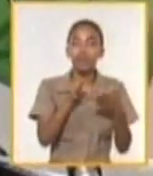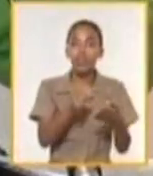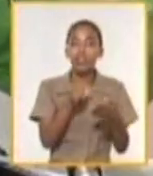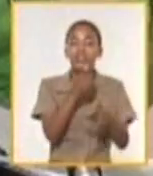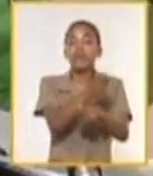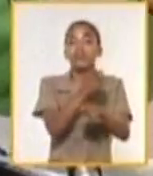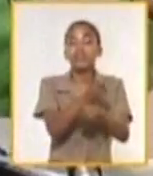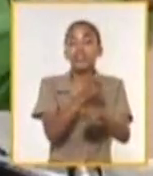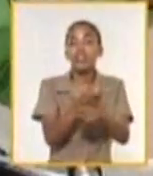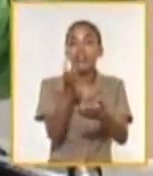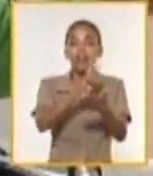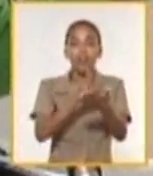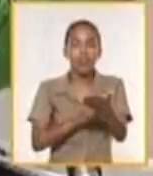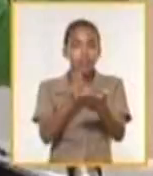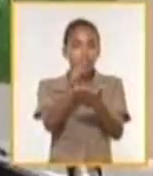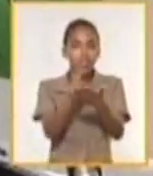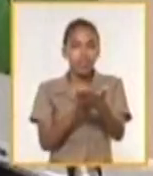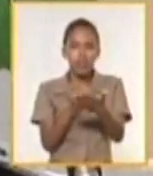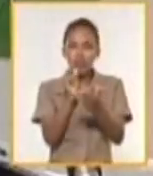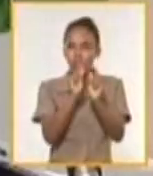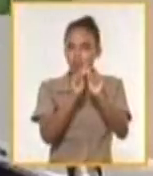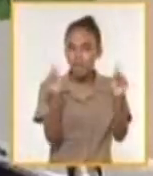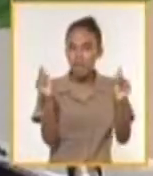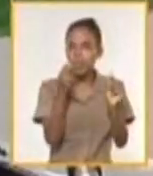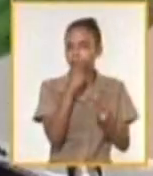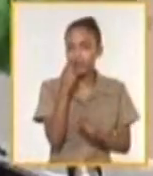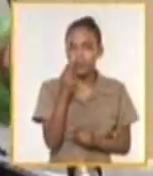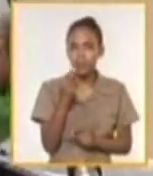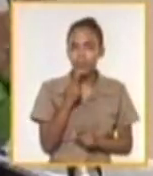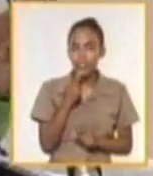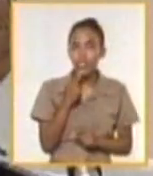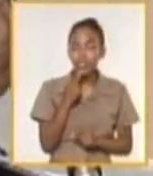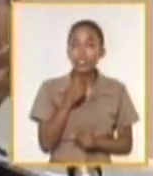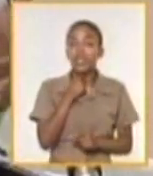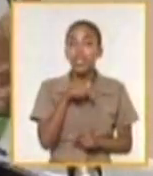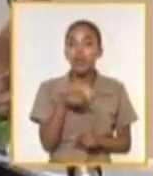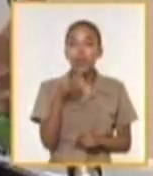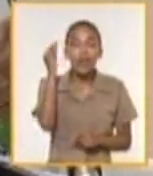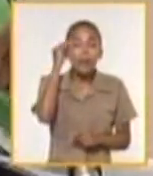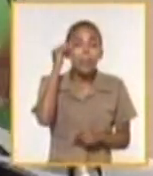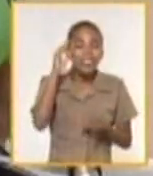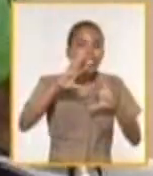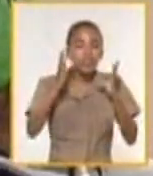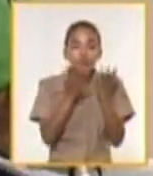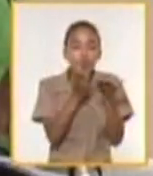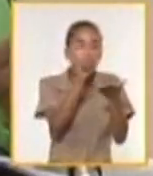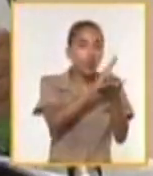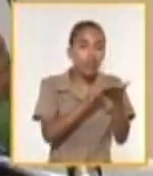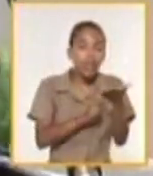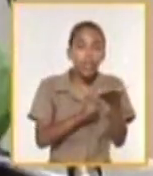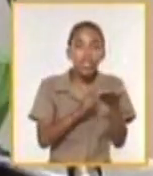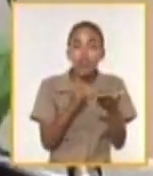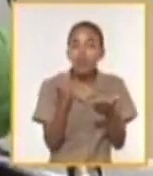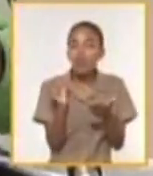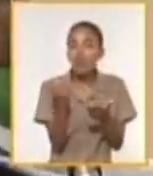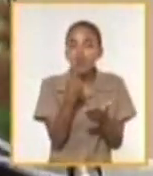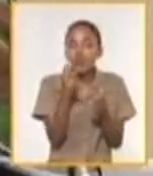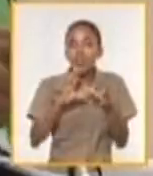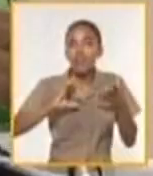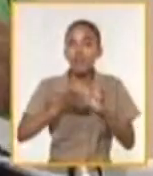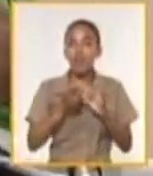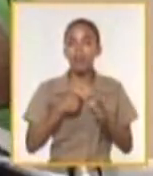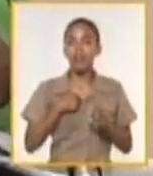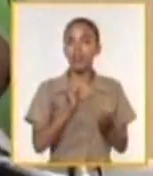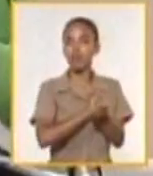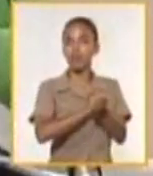aquella frase de Martí: ser culto es el único modo de ser libres, ahí está también lo martiano. Y que diga esto luego Har, que esta ha sido